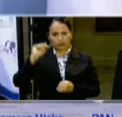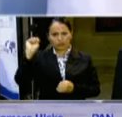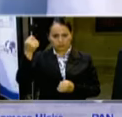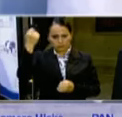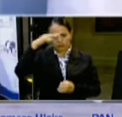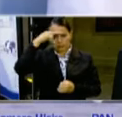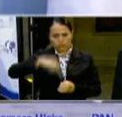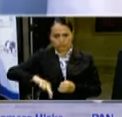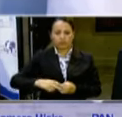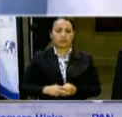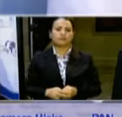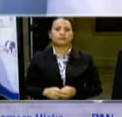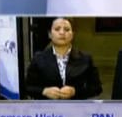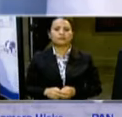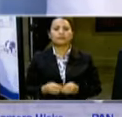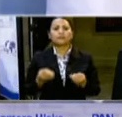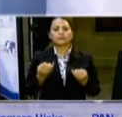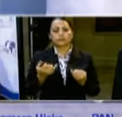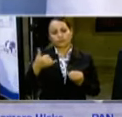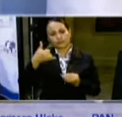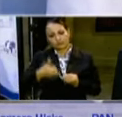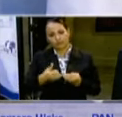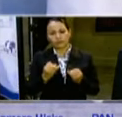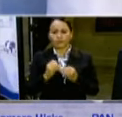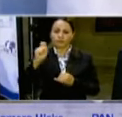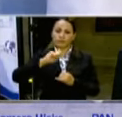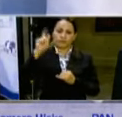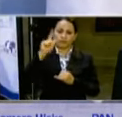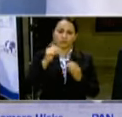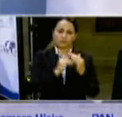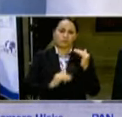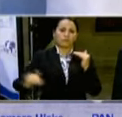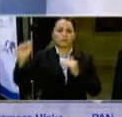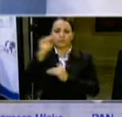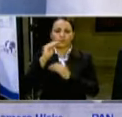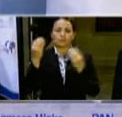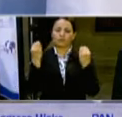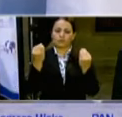México, y se ha destacado, entre otros muchos